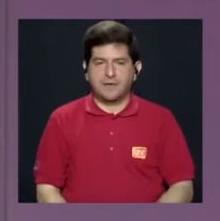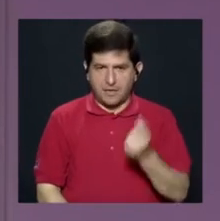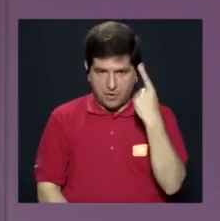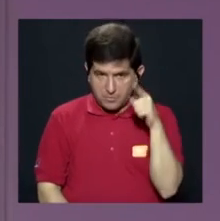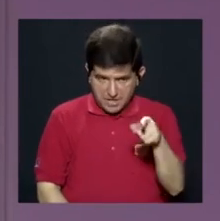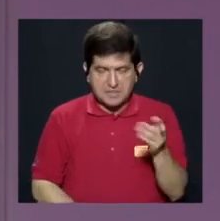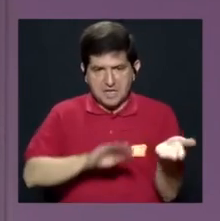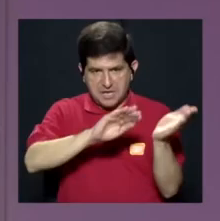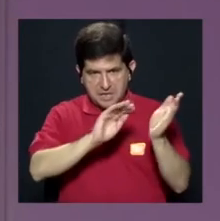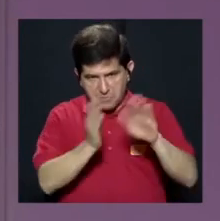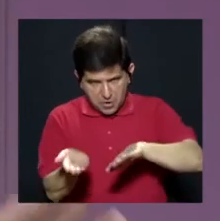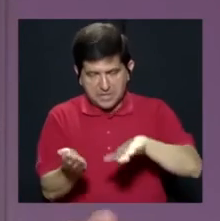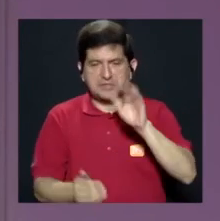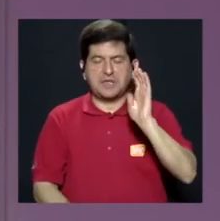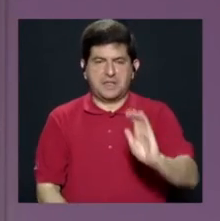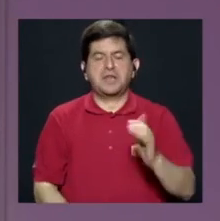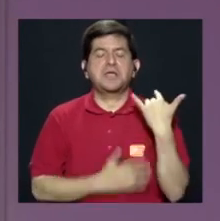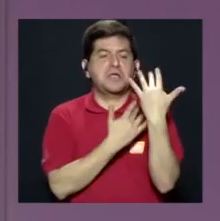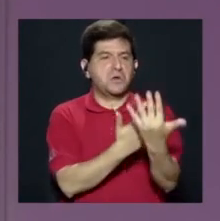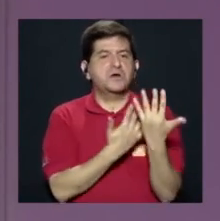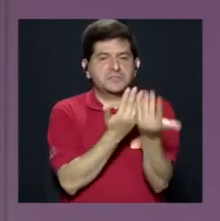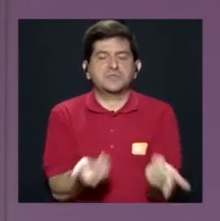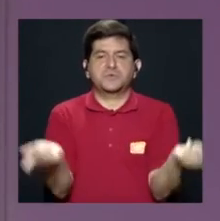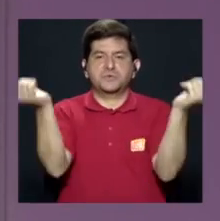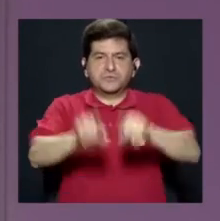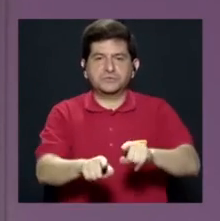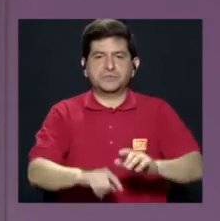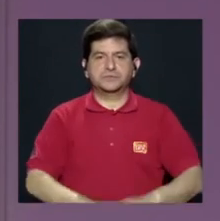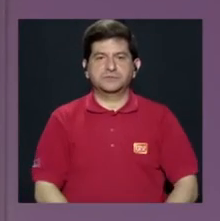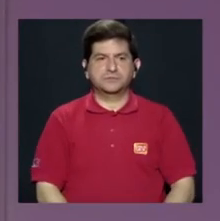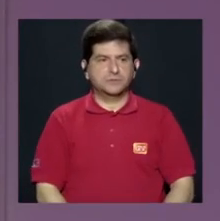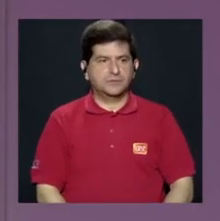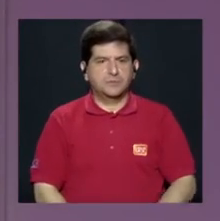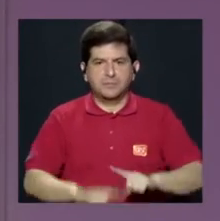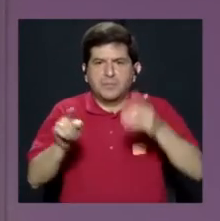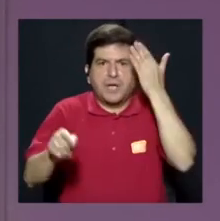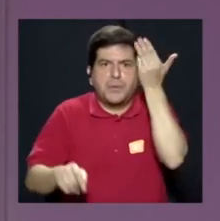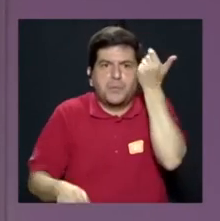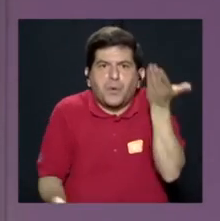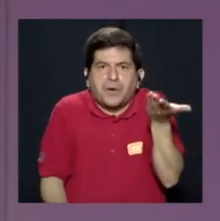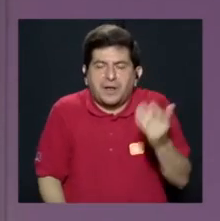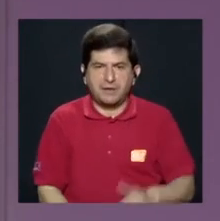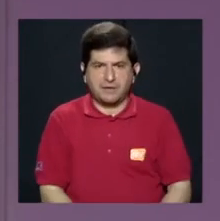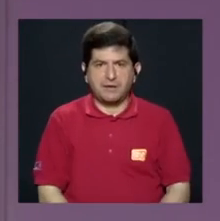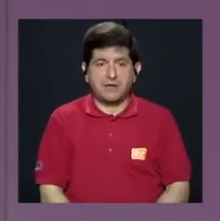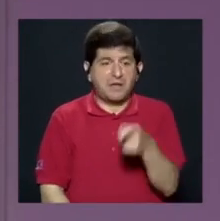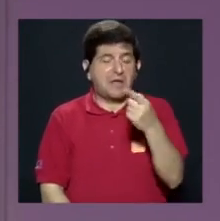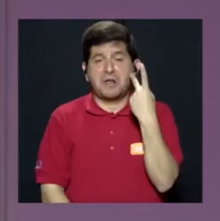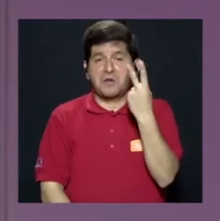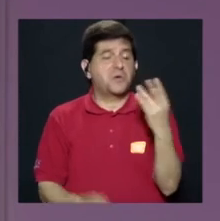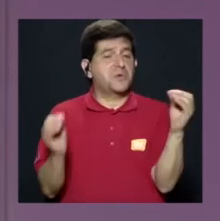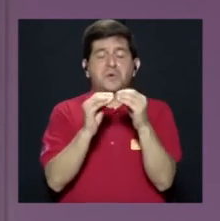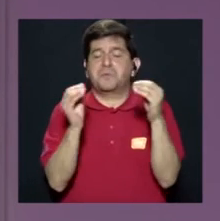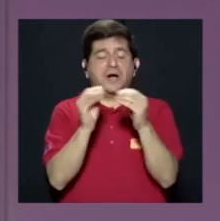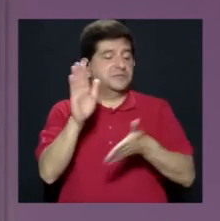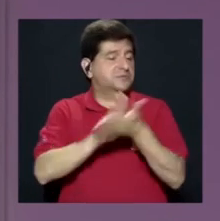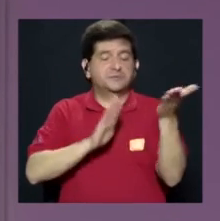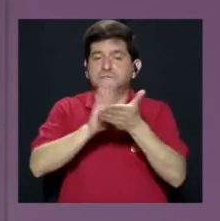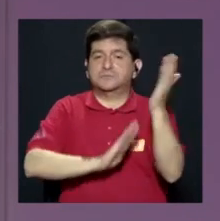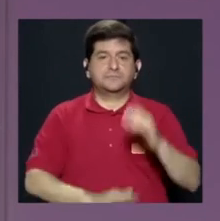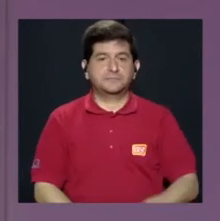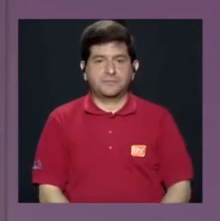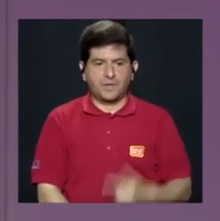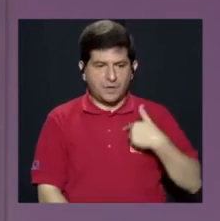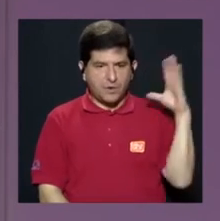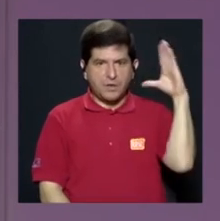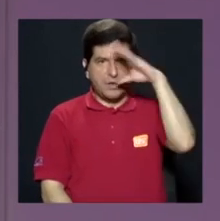que ese chiquito se le va a morir, simplemente estamos esperando que se muera. Yo le dije, doctor, ¿pero por qué? Me dio la espalda y salió y se fue. Yo